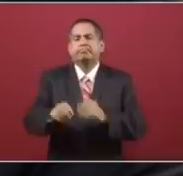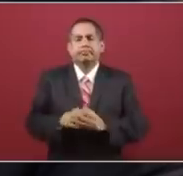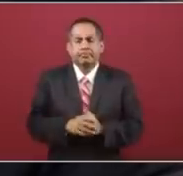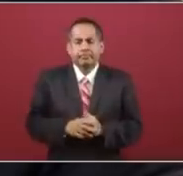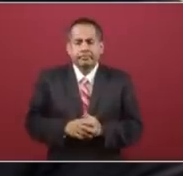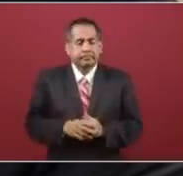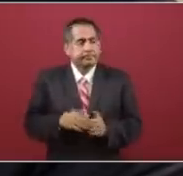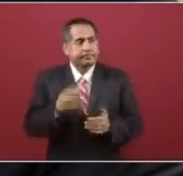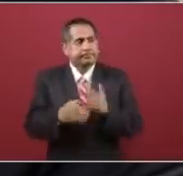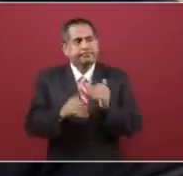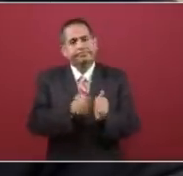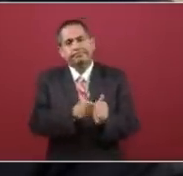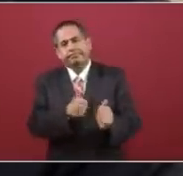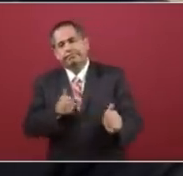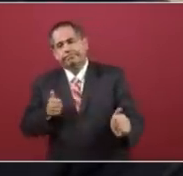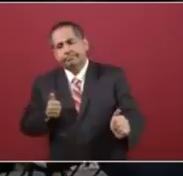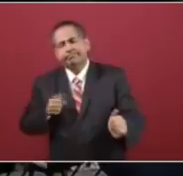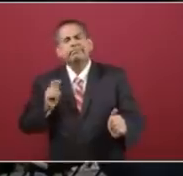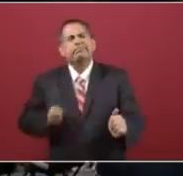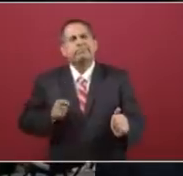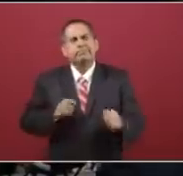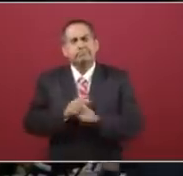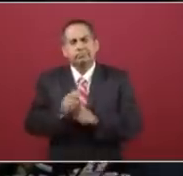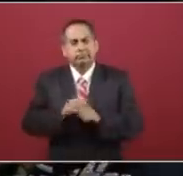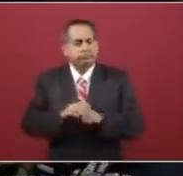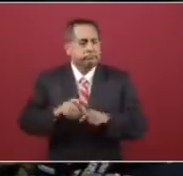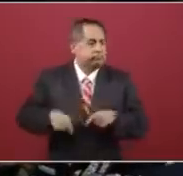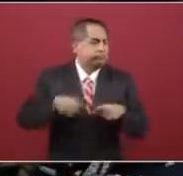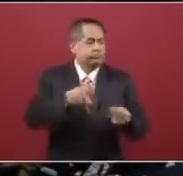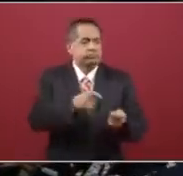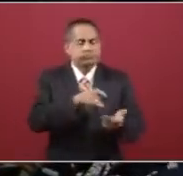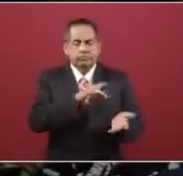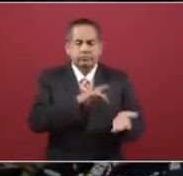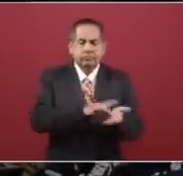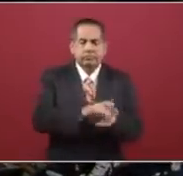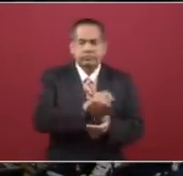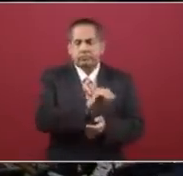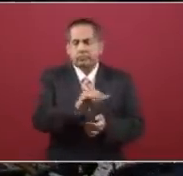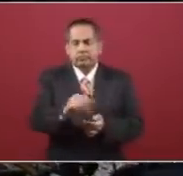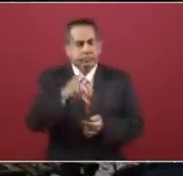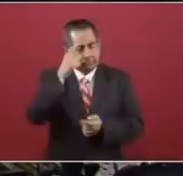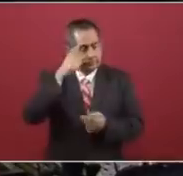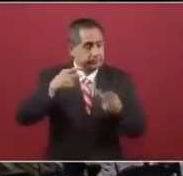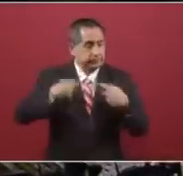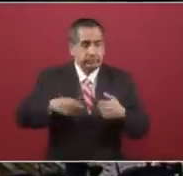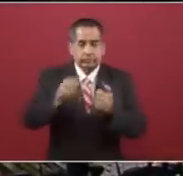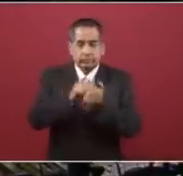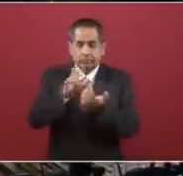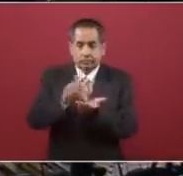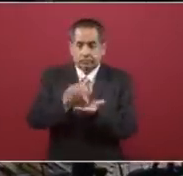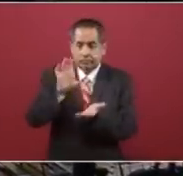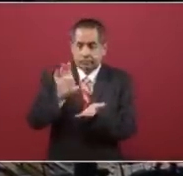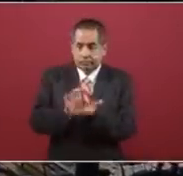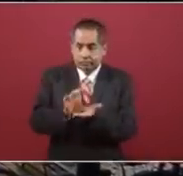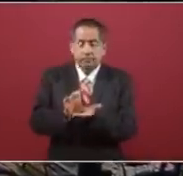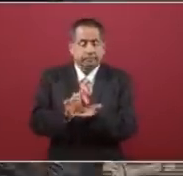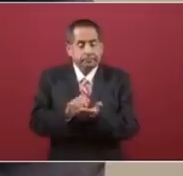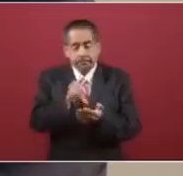vamos atrasados en la entrega de apoyos para personas con discapacidad.